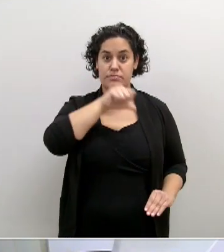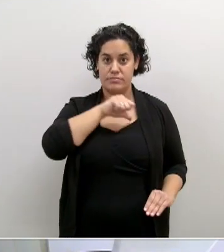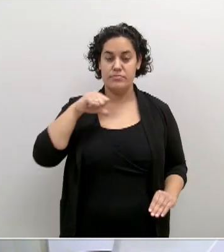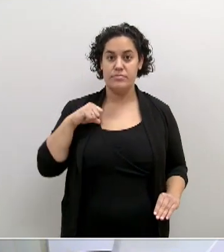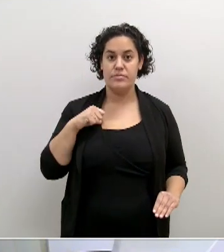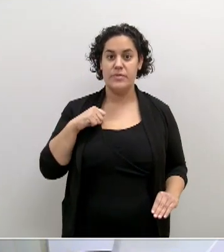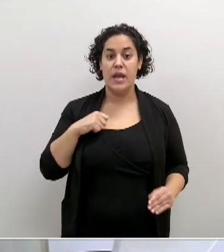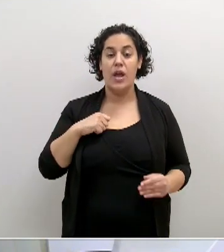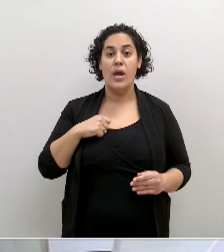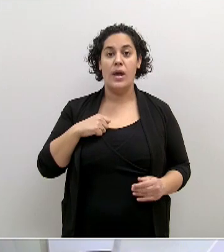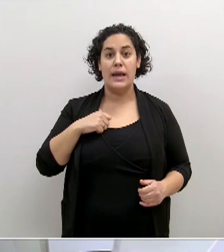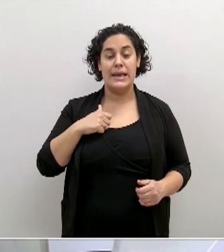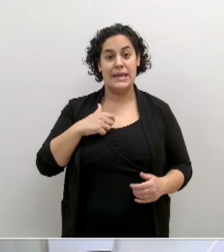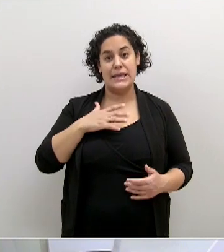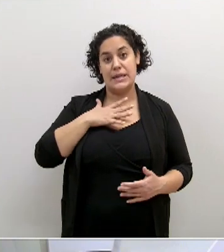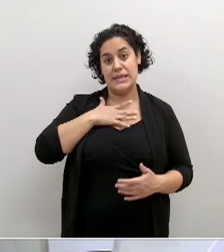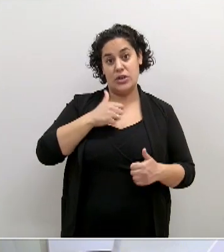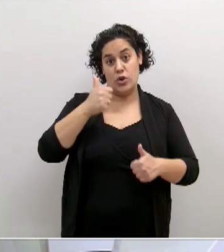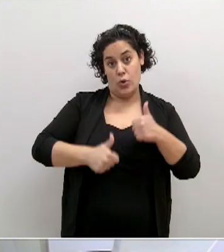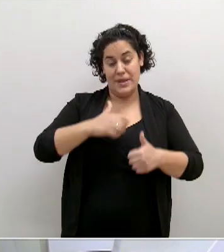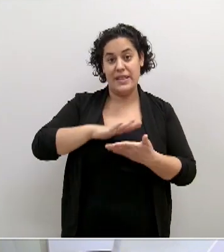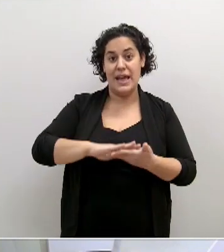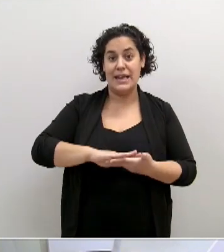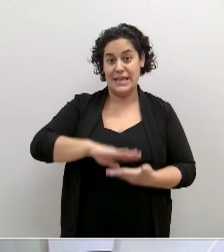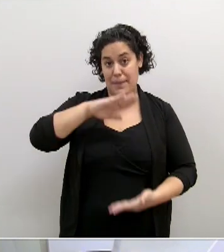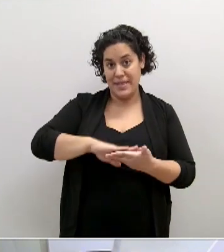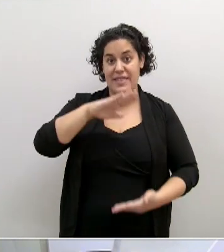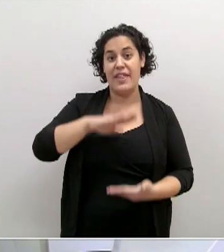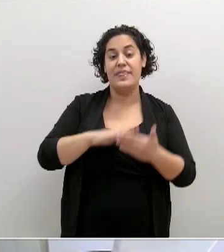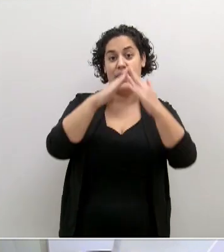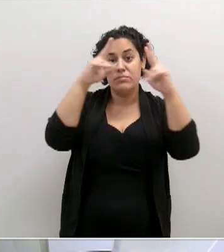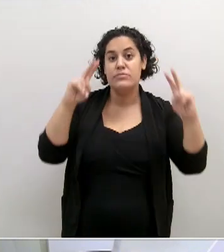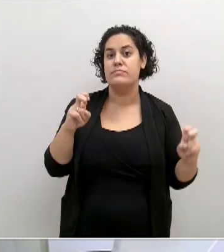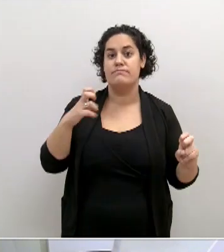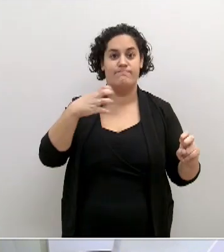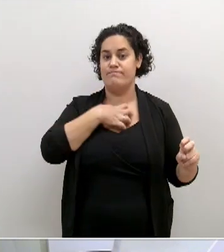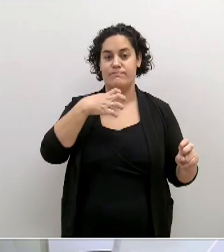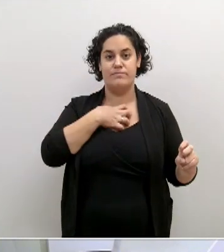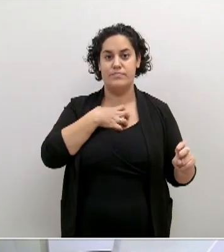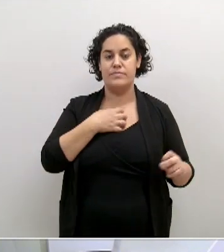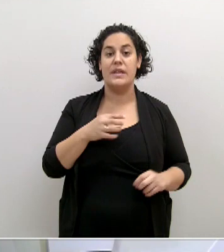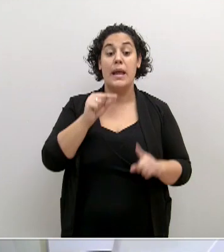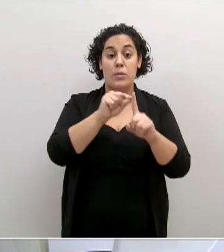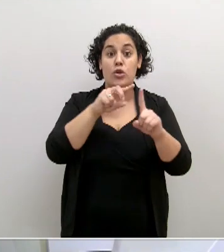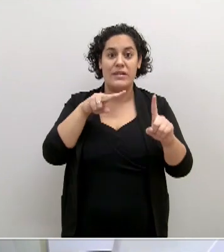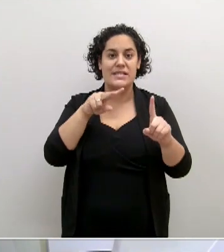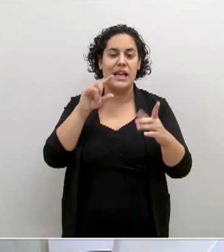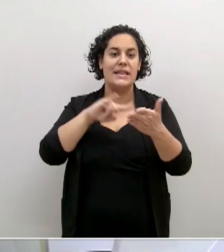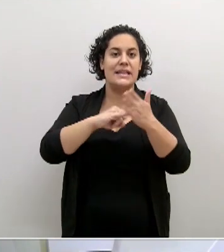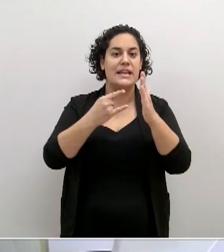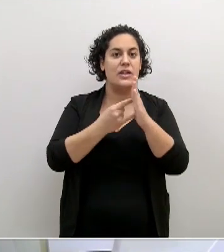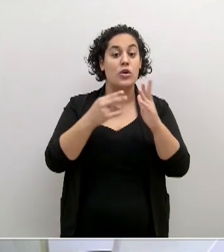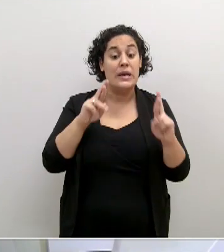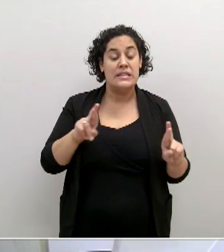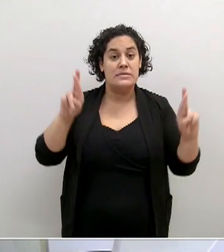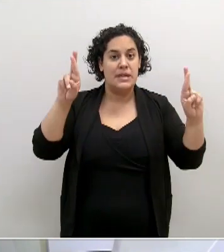el confinamiento domiciliario. De todas maneras, sinceramente, y desde un punto de vista técnico, esperamos que con esto